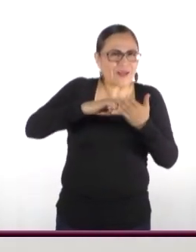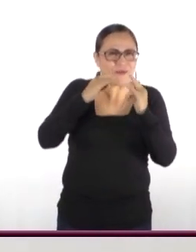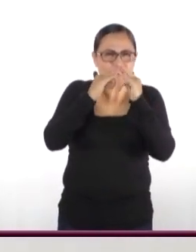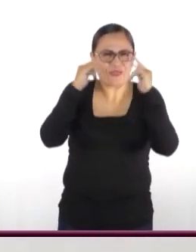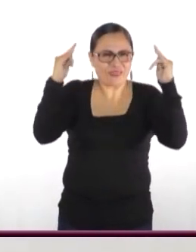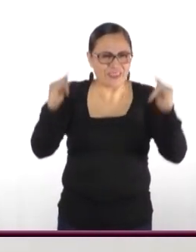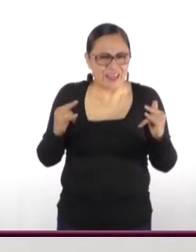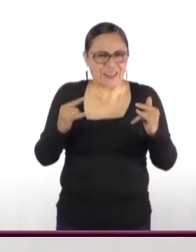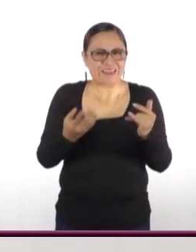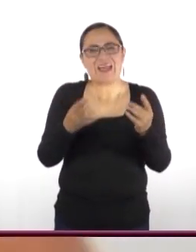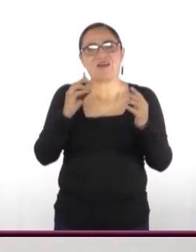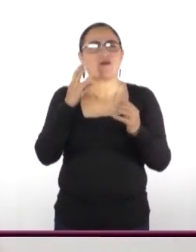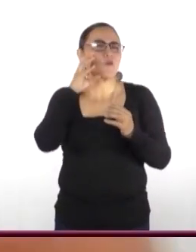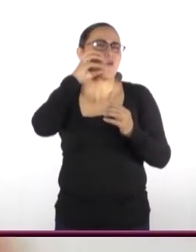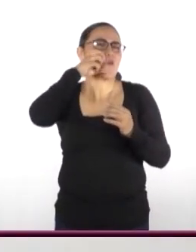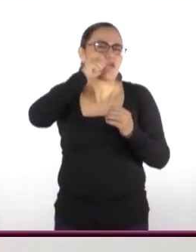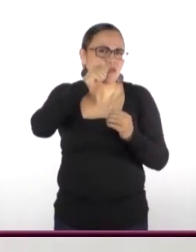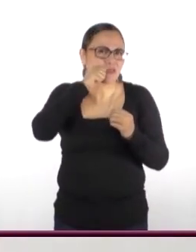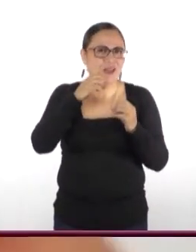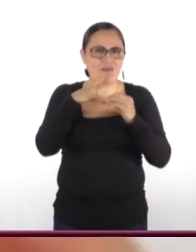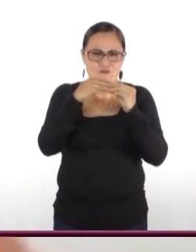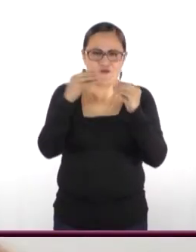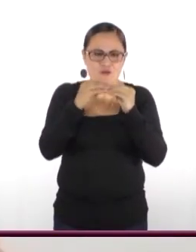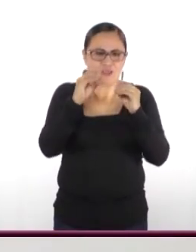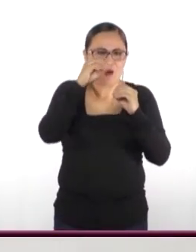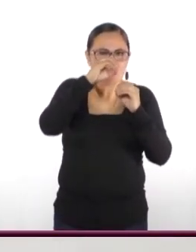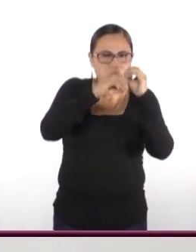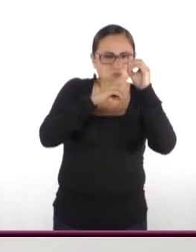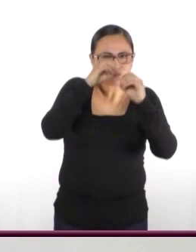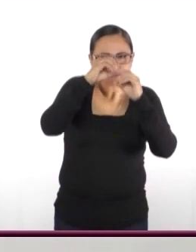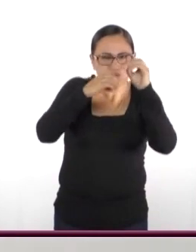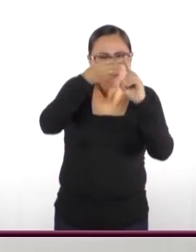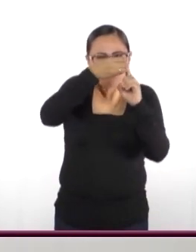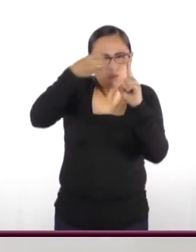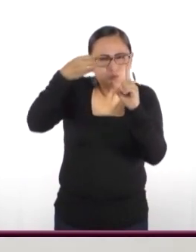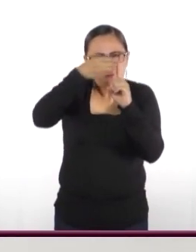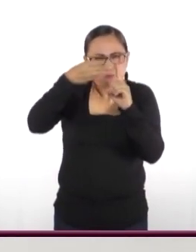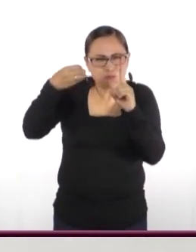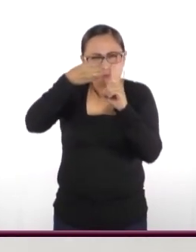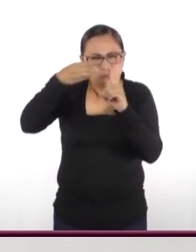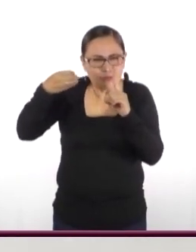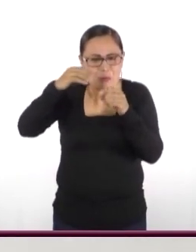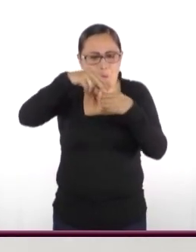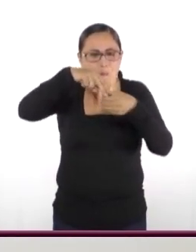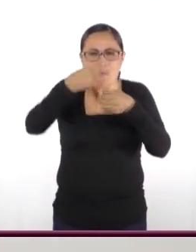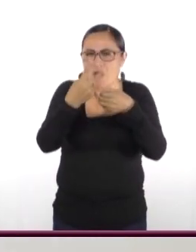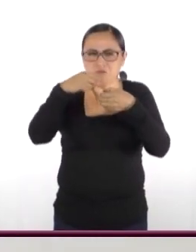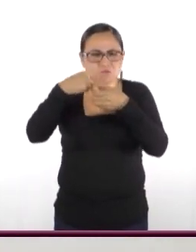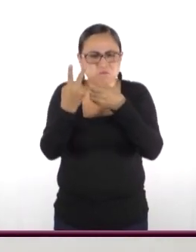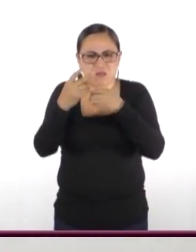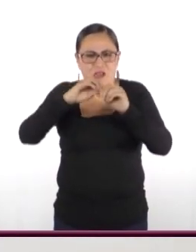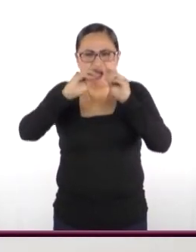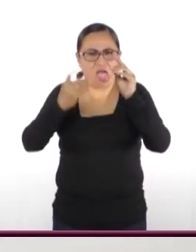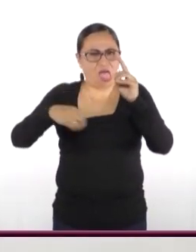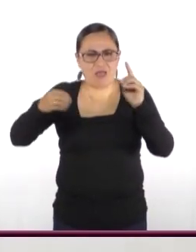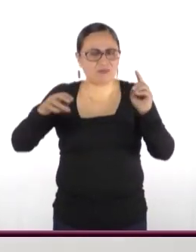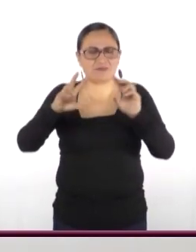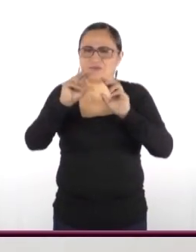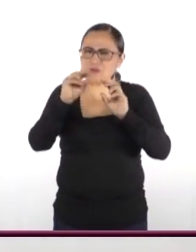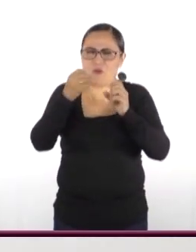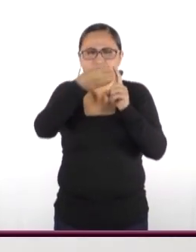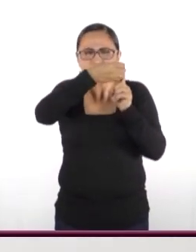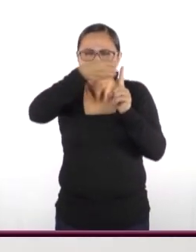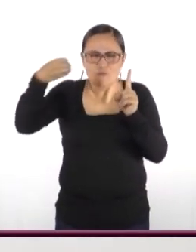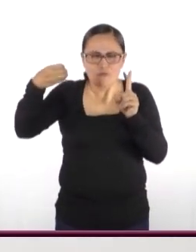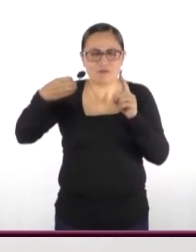ver incluso en el tianguis. Las personas que acomodan naranja lo hacen en un acomodo que le permite utilizar el mínimo espacio, por ejemplo. Y pues